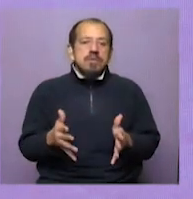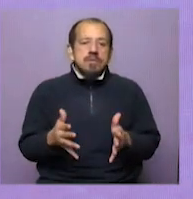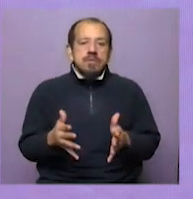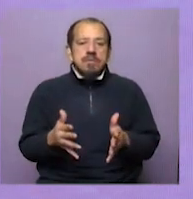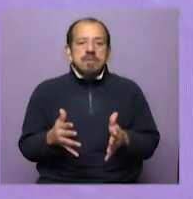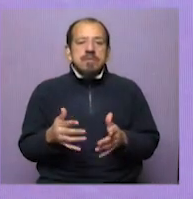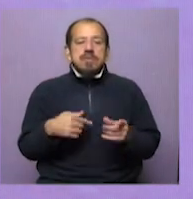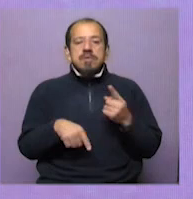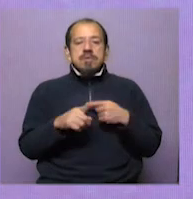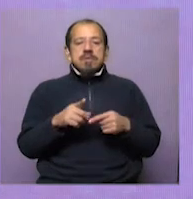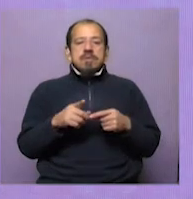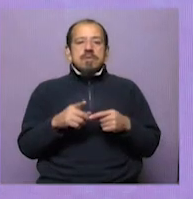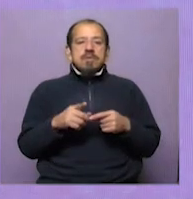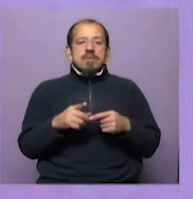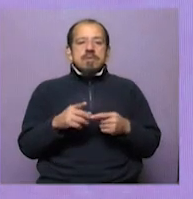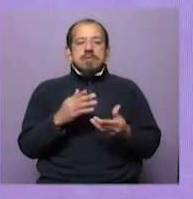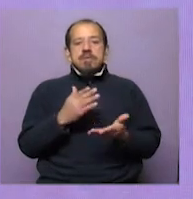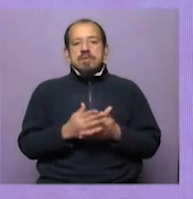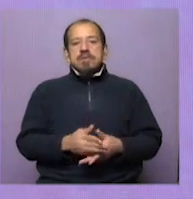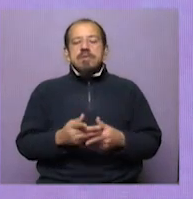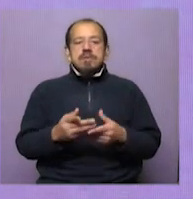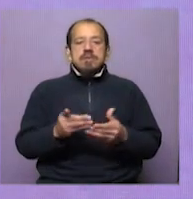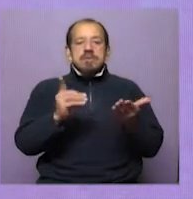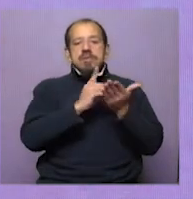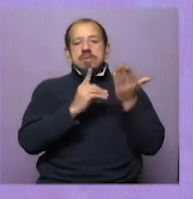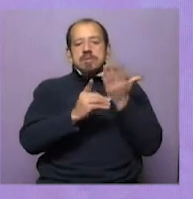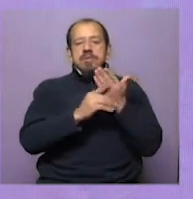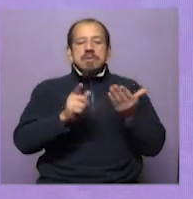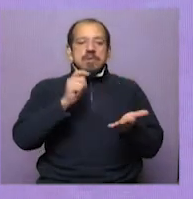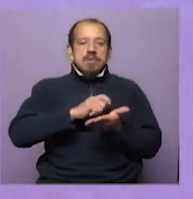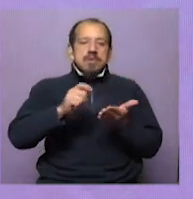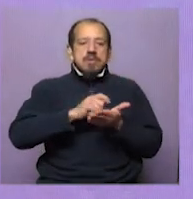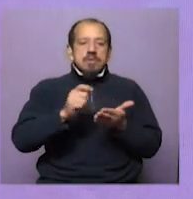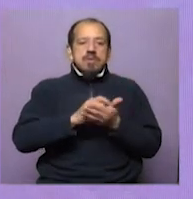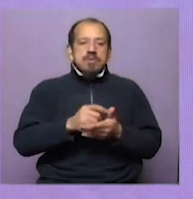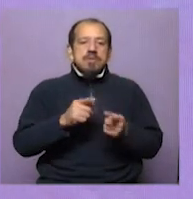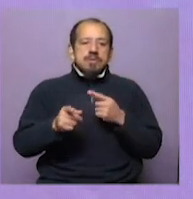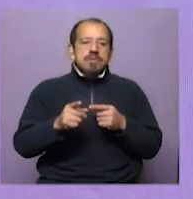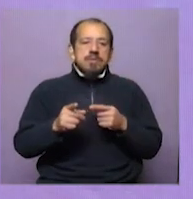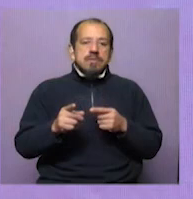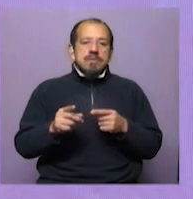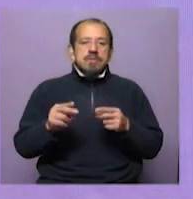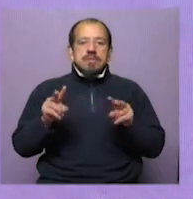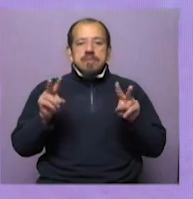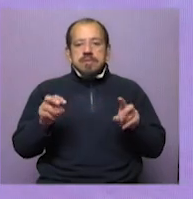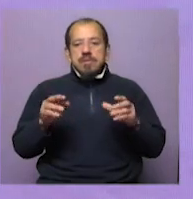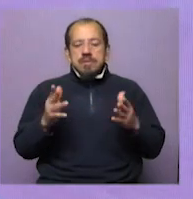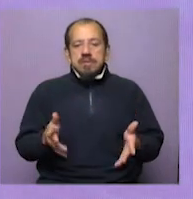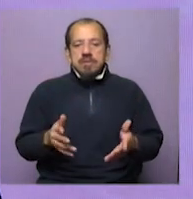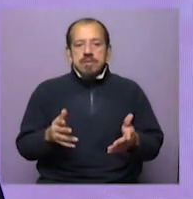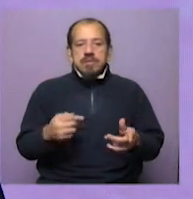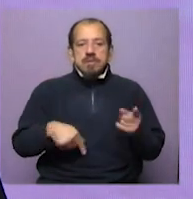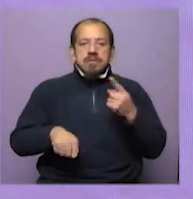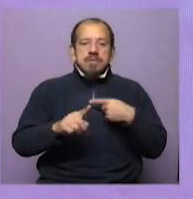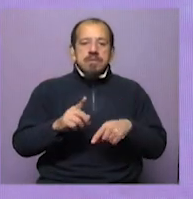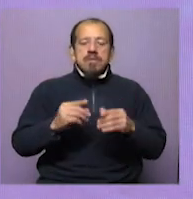acompañar ese camino del desarrollo de los proyectos, de la escritura, de la construcción de puentes para la internacionalización